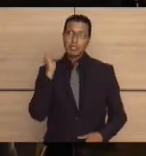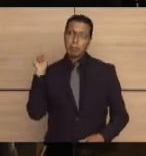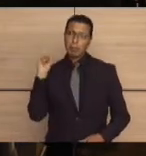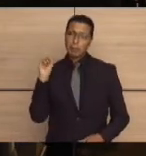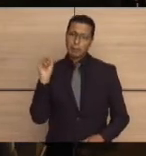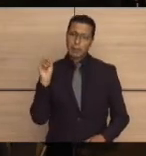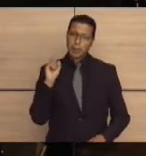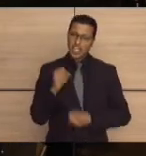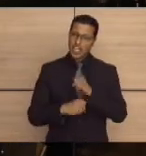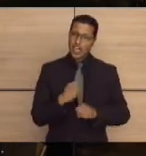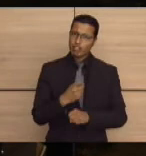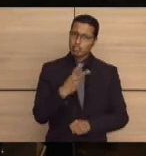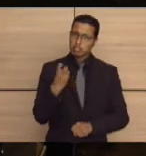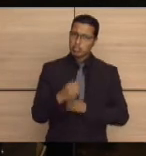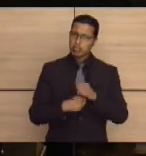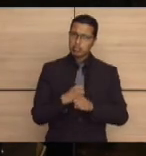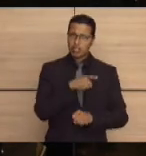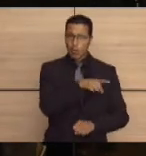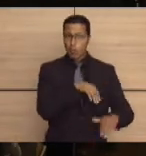de estos 200 años.